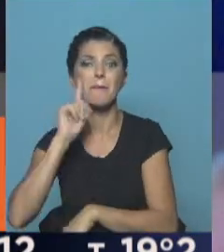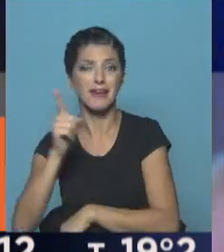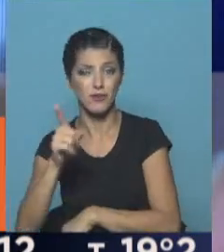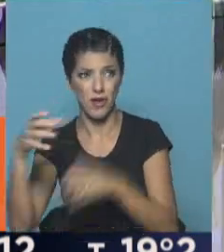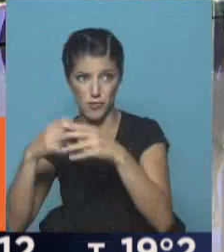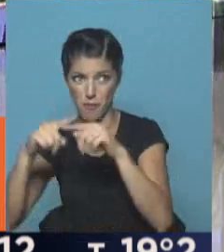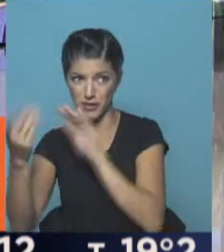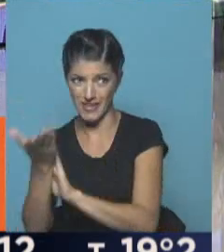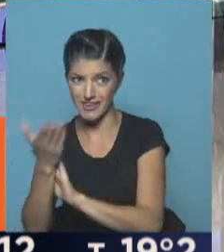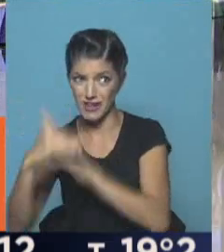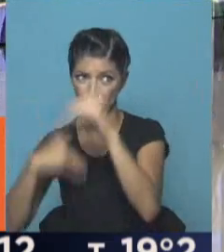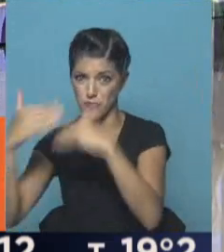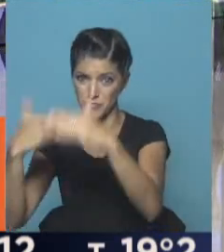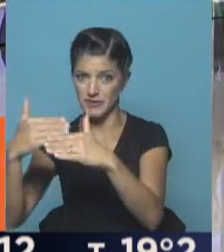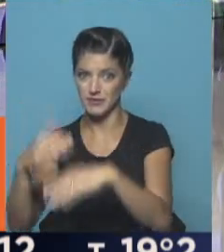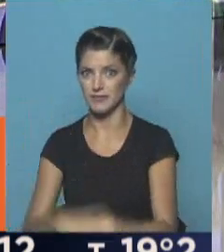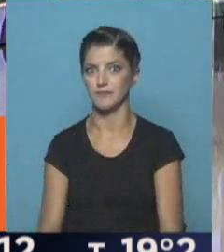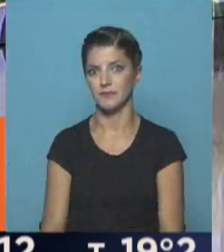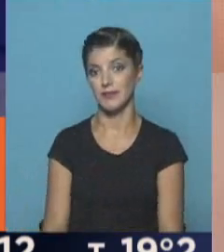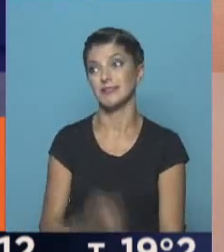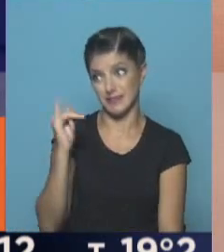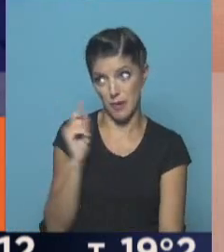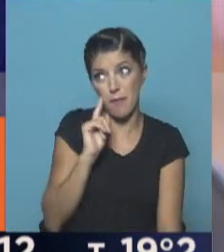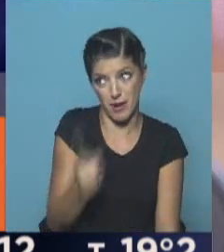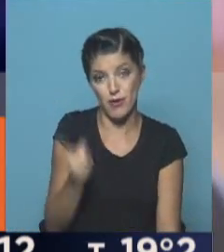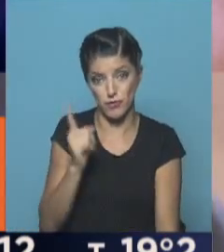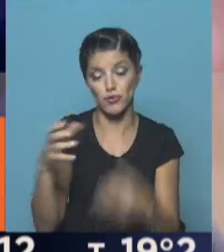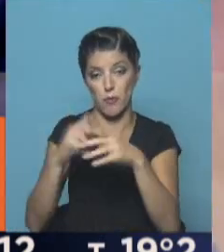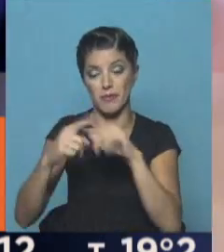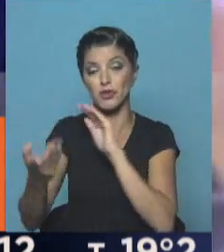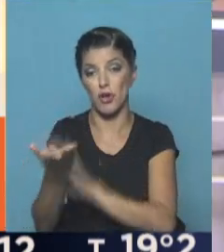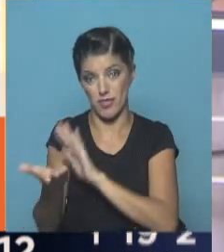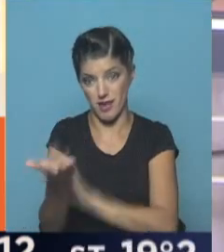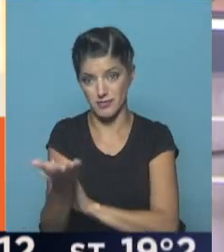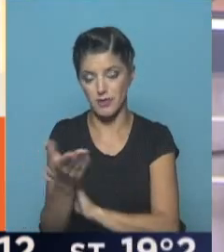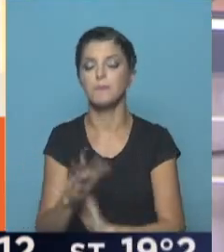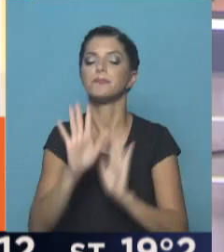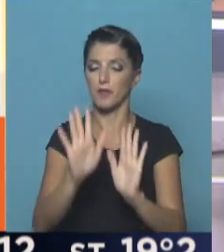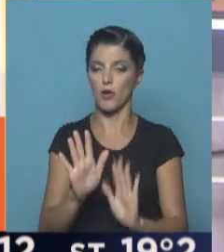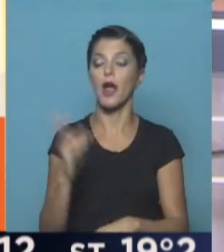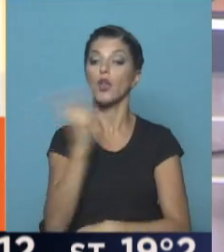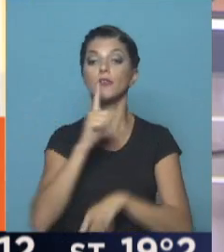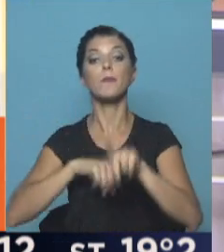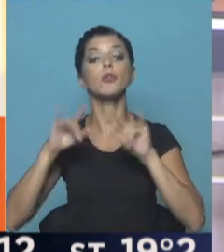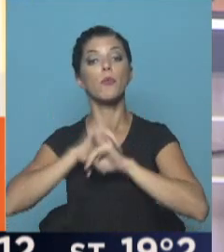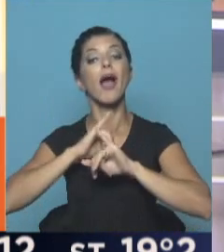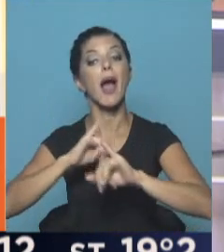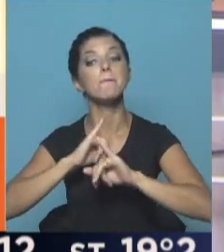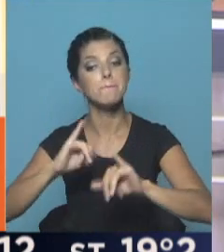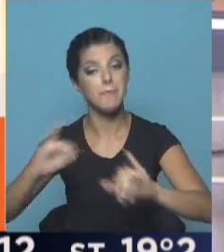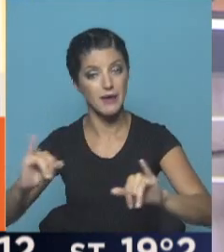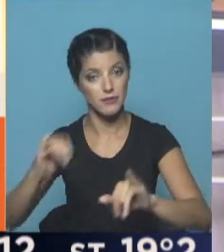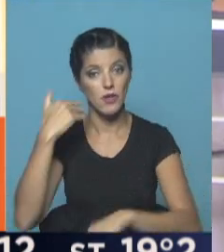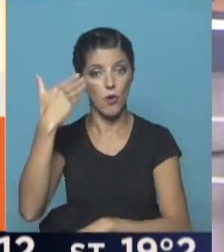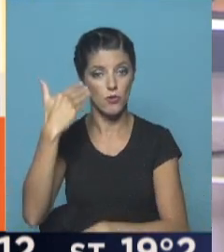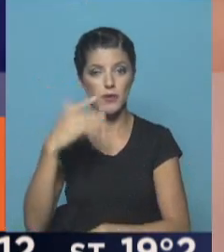ultraderecha? Evidentemente es peligroso que crezca la ultraderecha. Lo que pasa es que el discurso que adaptan en campaña cambia mucho esto. Yo la verdad no